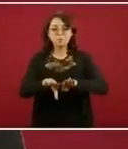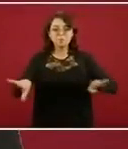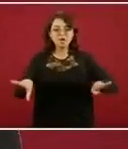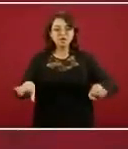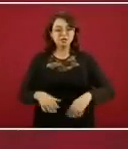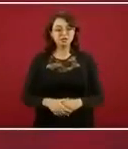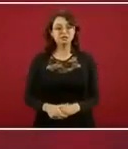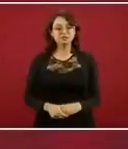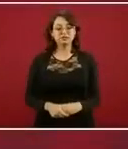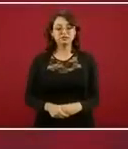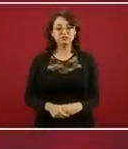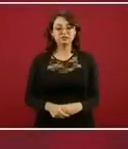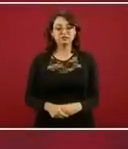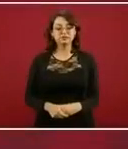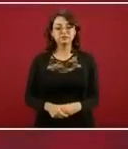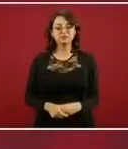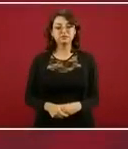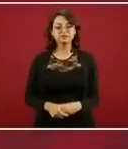y